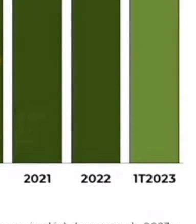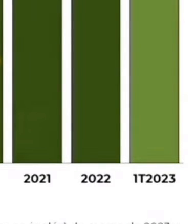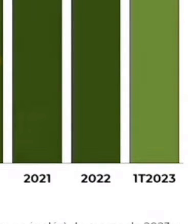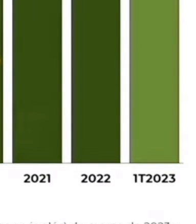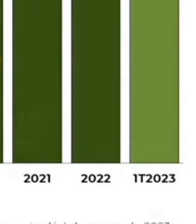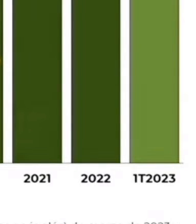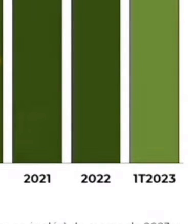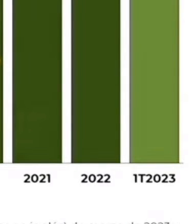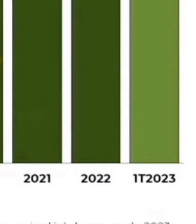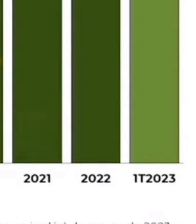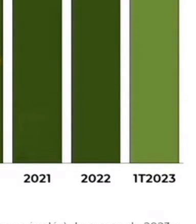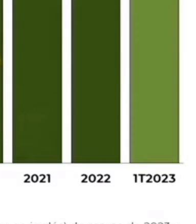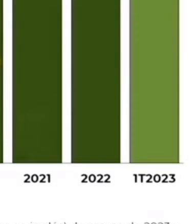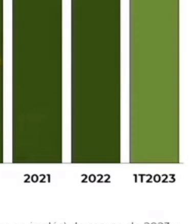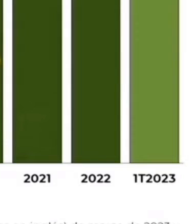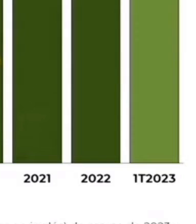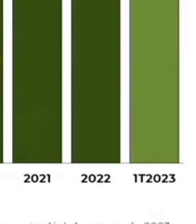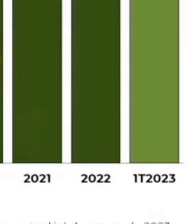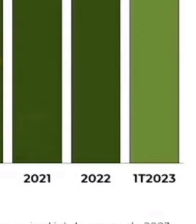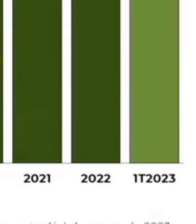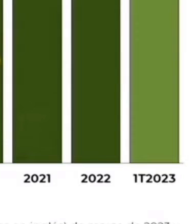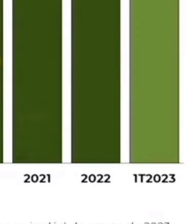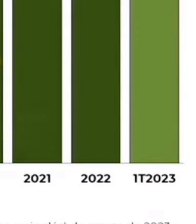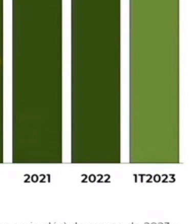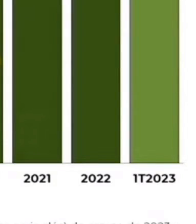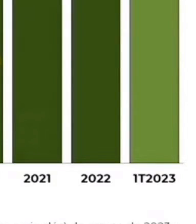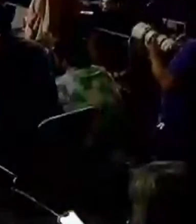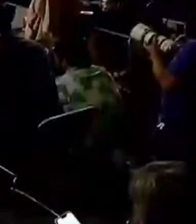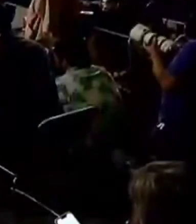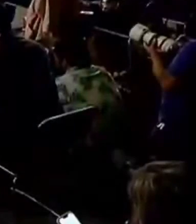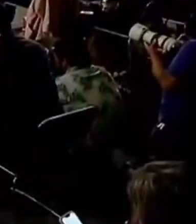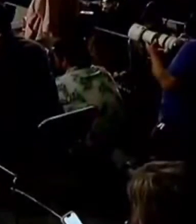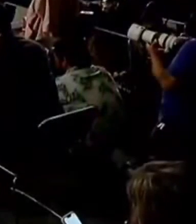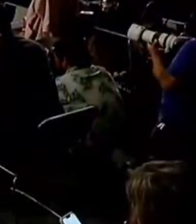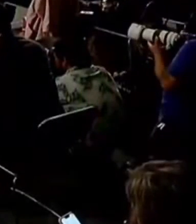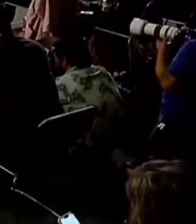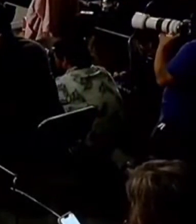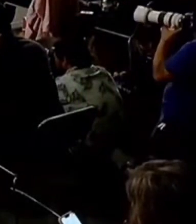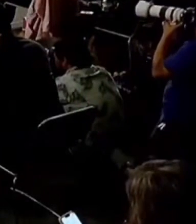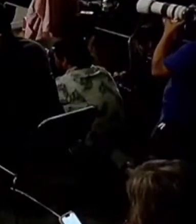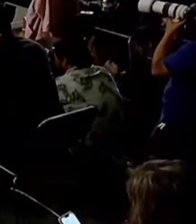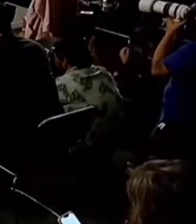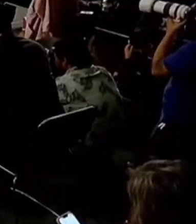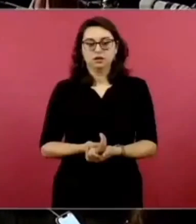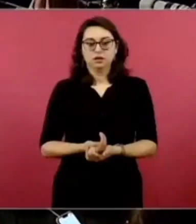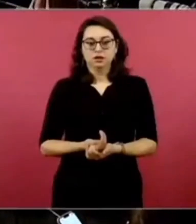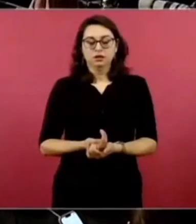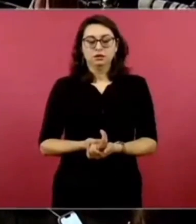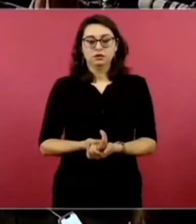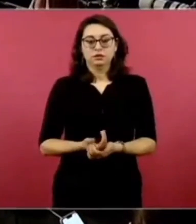desde luego Está muy difícil ganarle a los leguleños